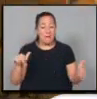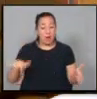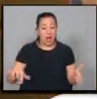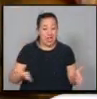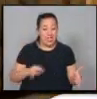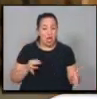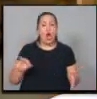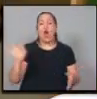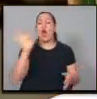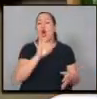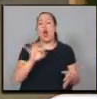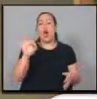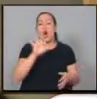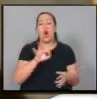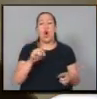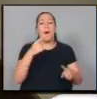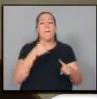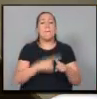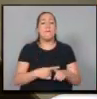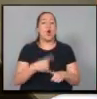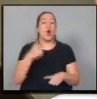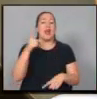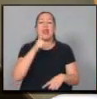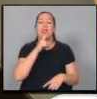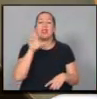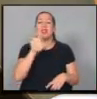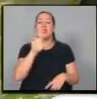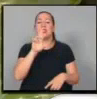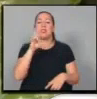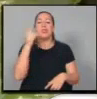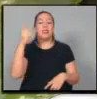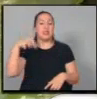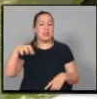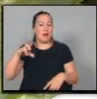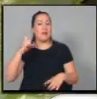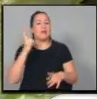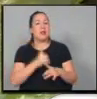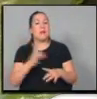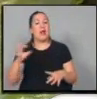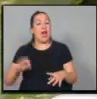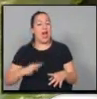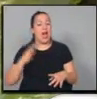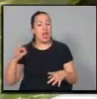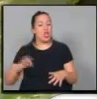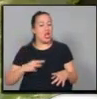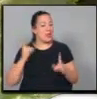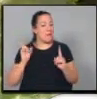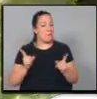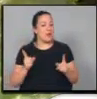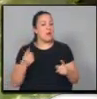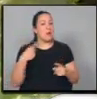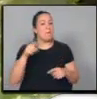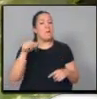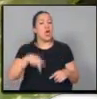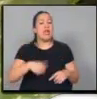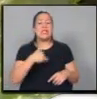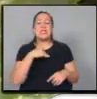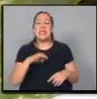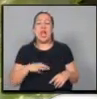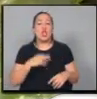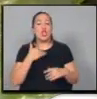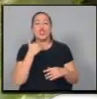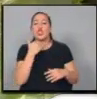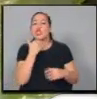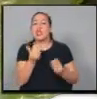o será el efecto Trump? Ocurre todos los años, pero no en la medida de este año. Realmente no sé cuál es el